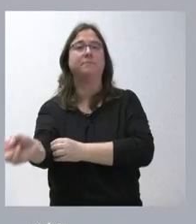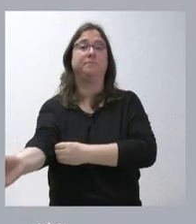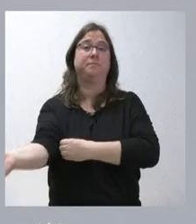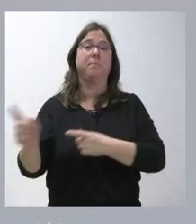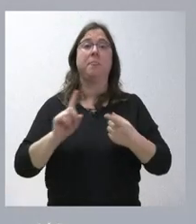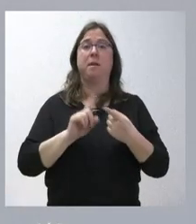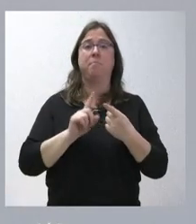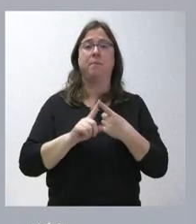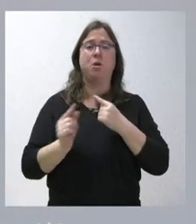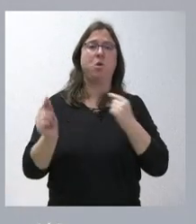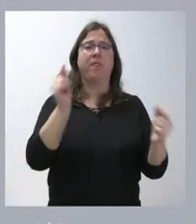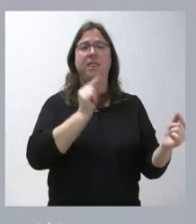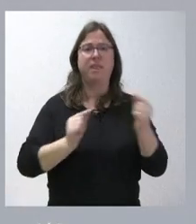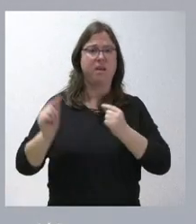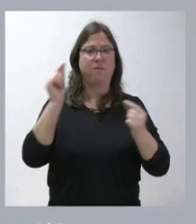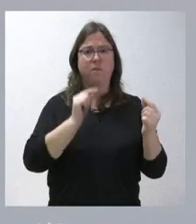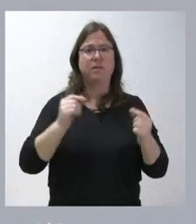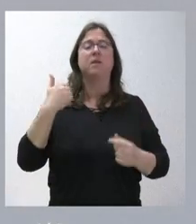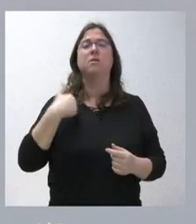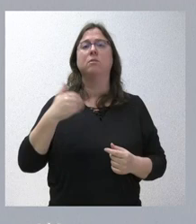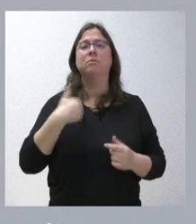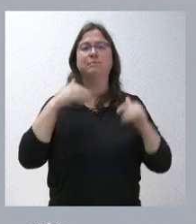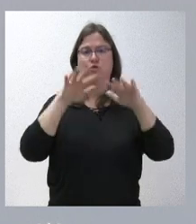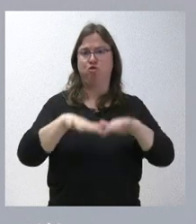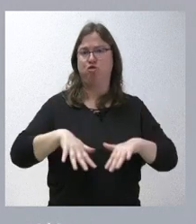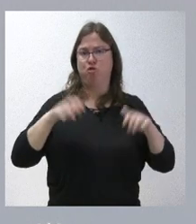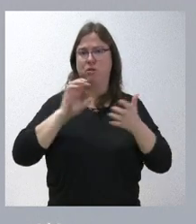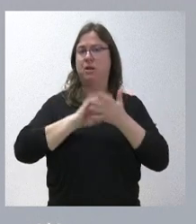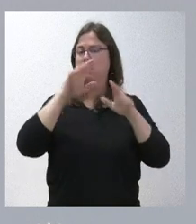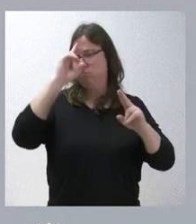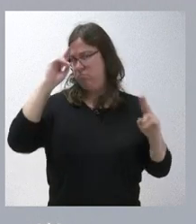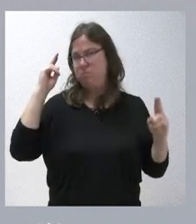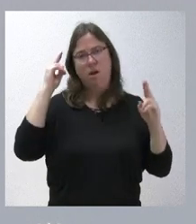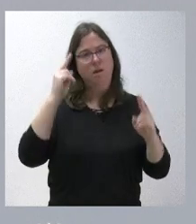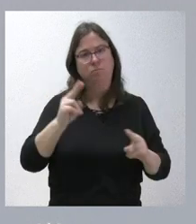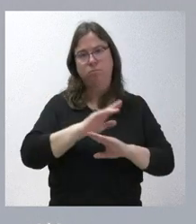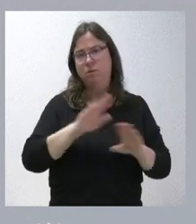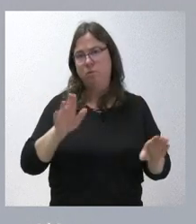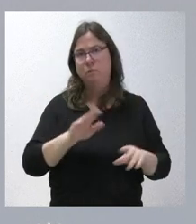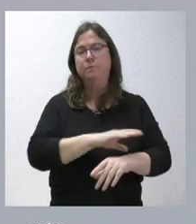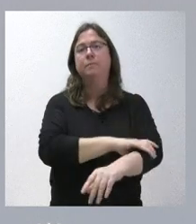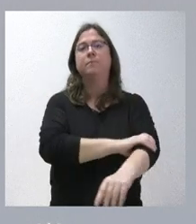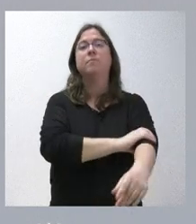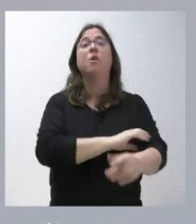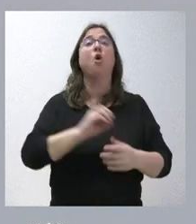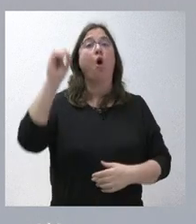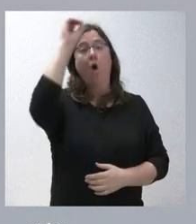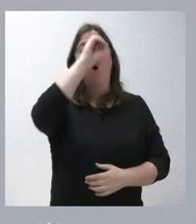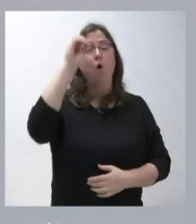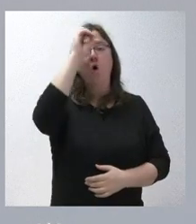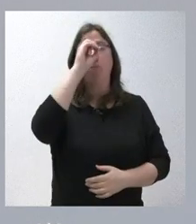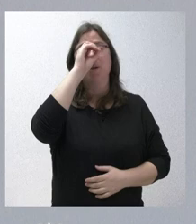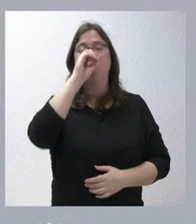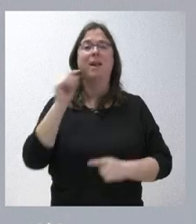hubo un debate parlamentario ayer en las cortes de Castilla y león y por tanto hay que tener respecto a la actividad del debate parlamentario la que cuenta en los debates